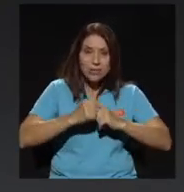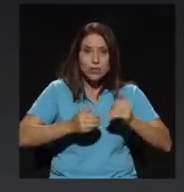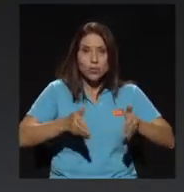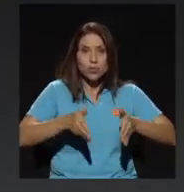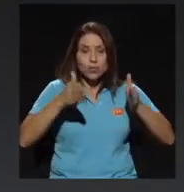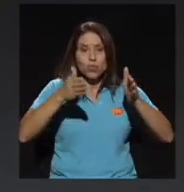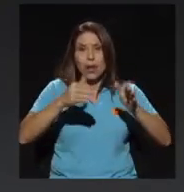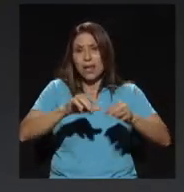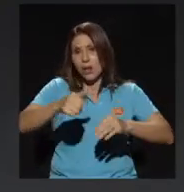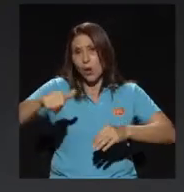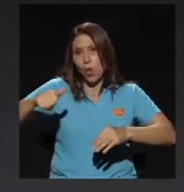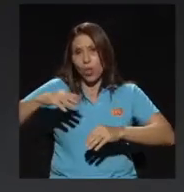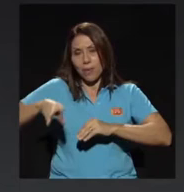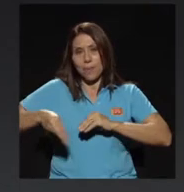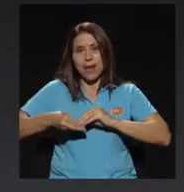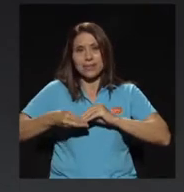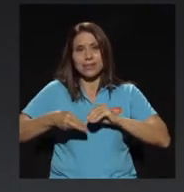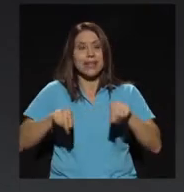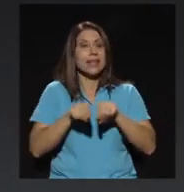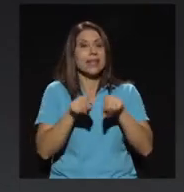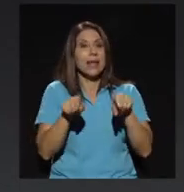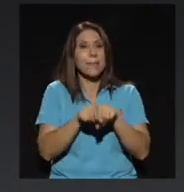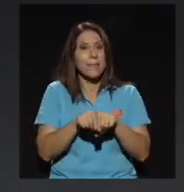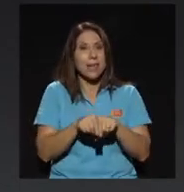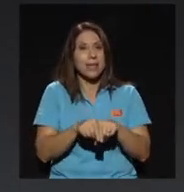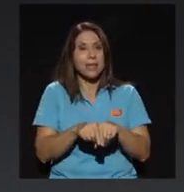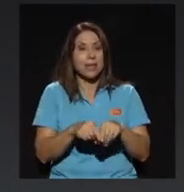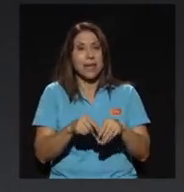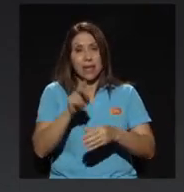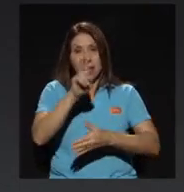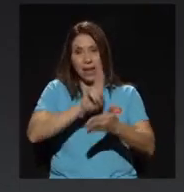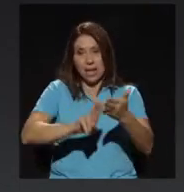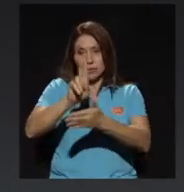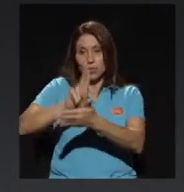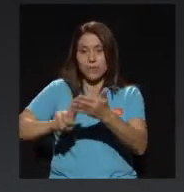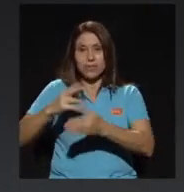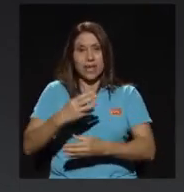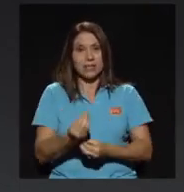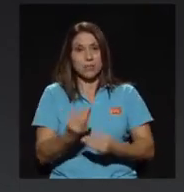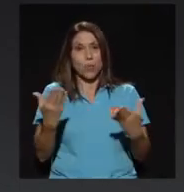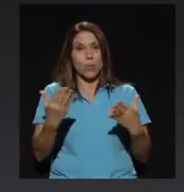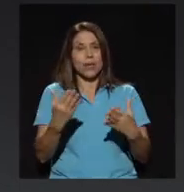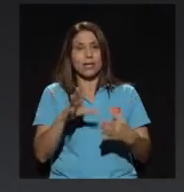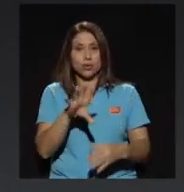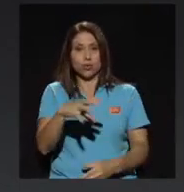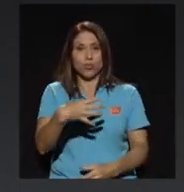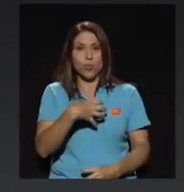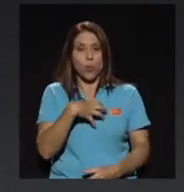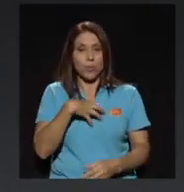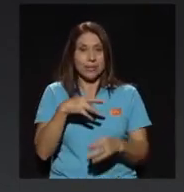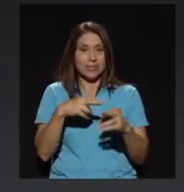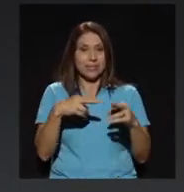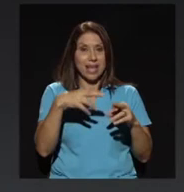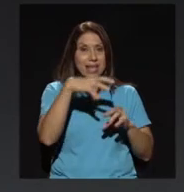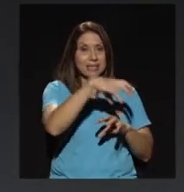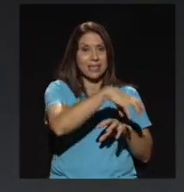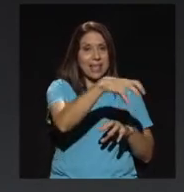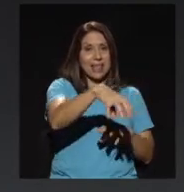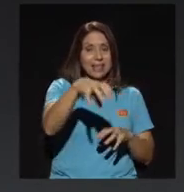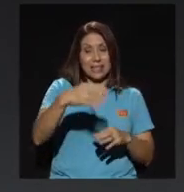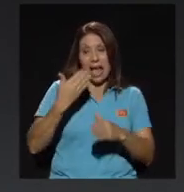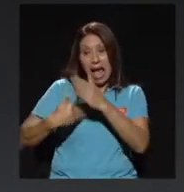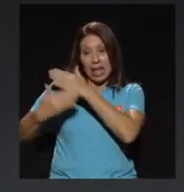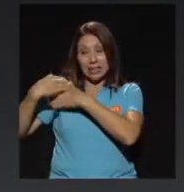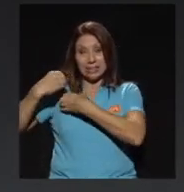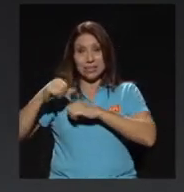las propias sedes de las universidades públicas. Hubo un experimento que yo no sé si fue exitoso o